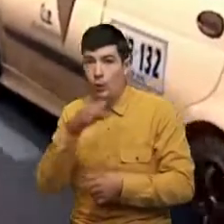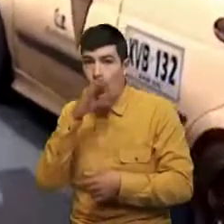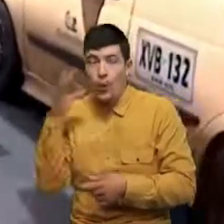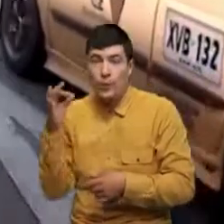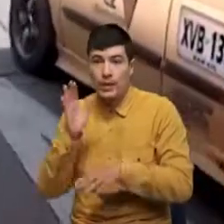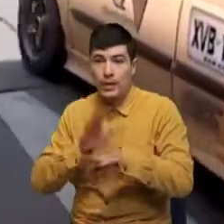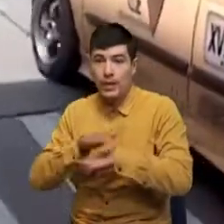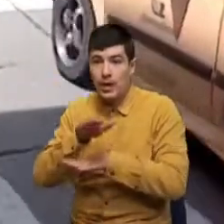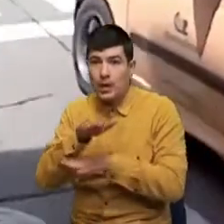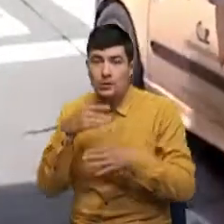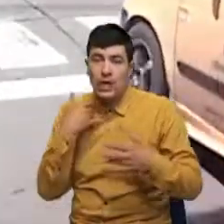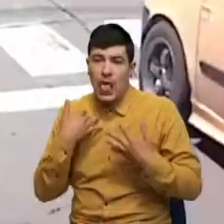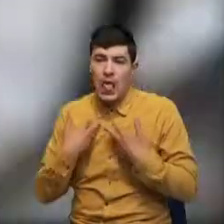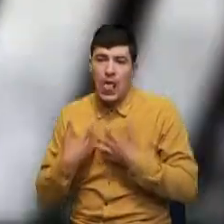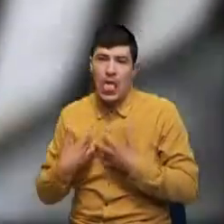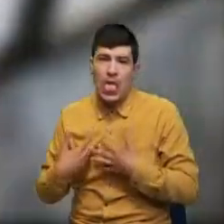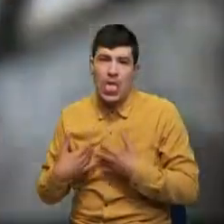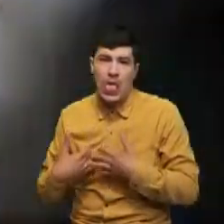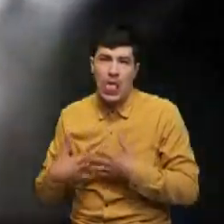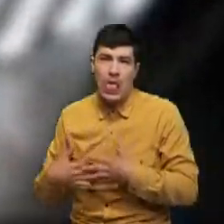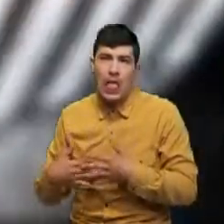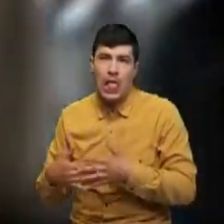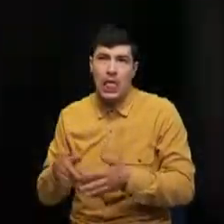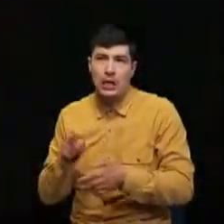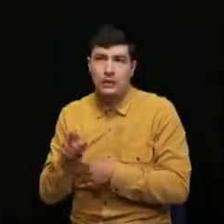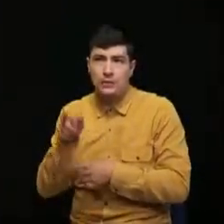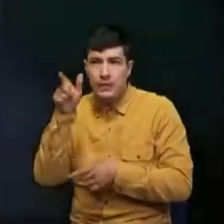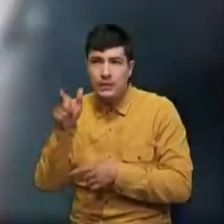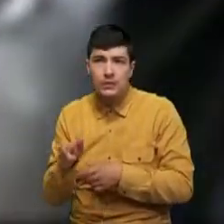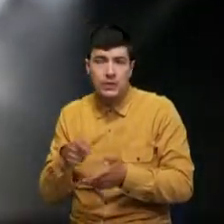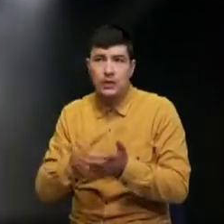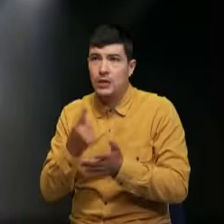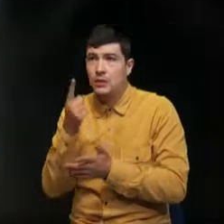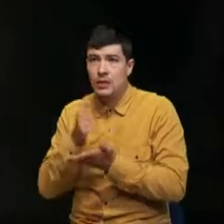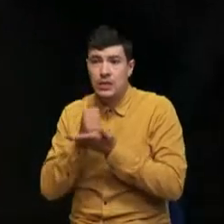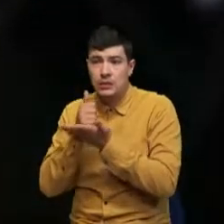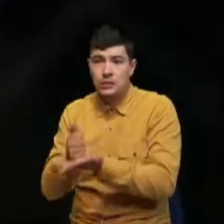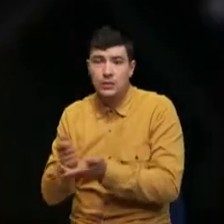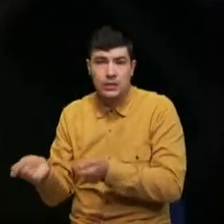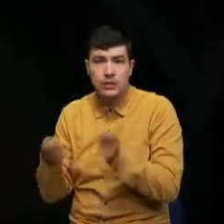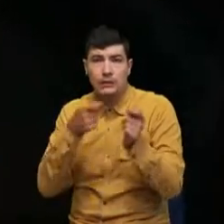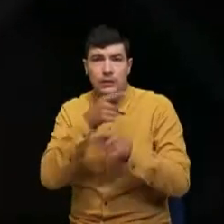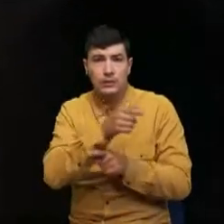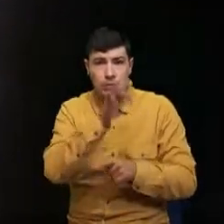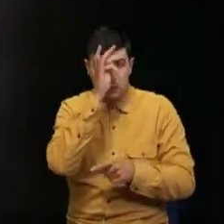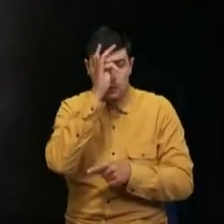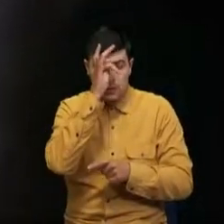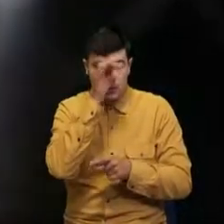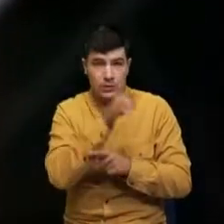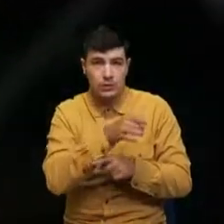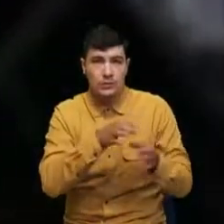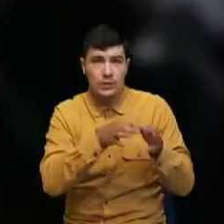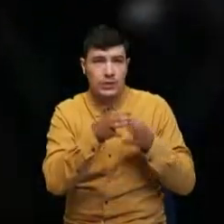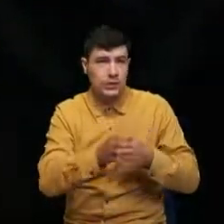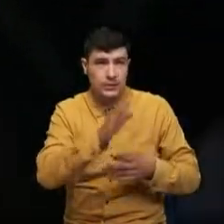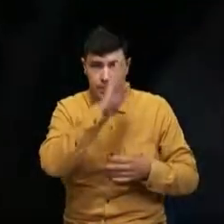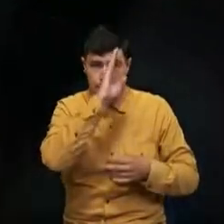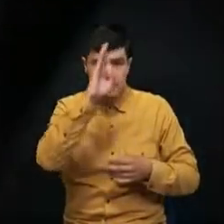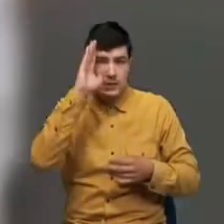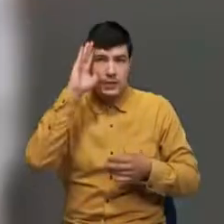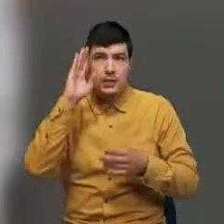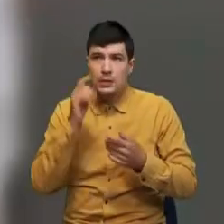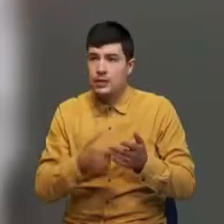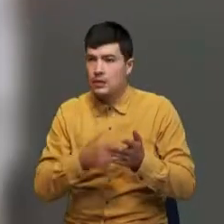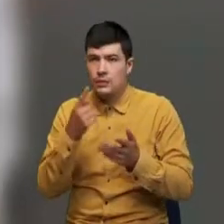Esto causó un sangrado importante en el lesionado, el cual fue auxiliado por paramédicos de Ambulancia Rescate 467,